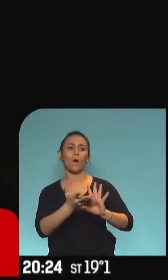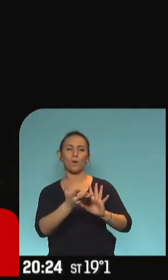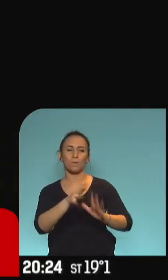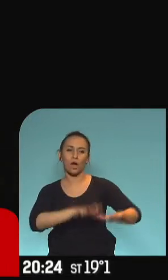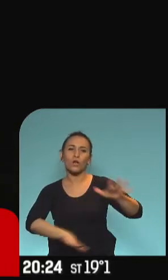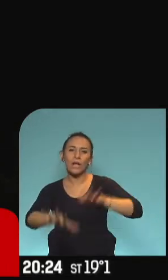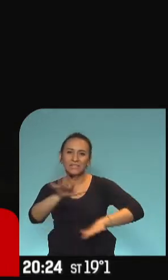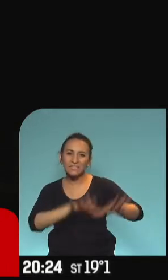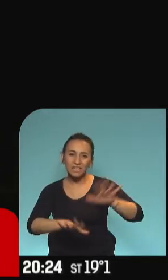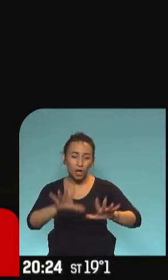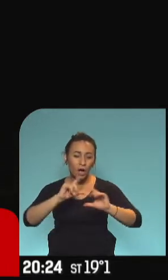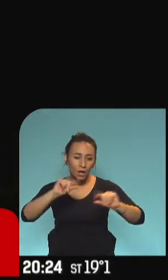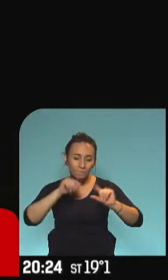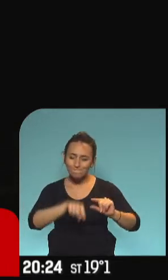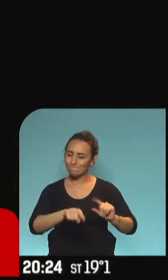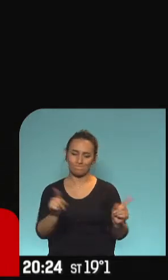para el reclamo.